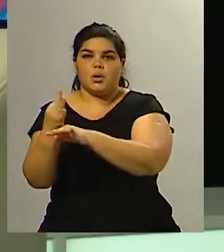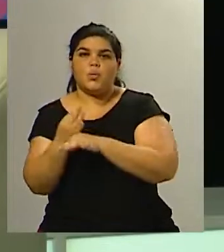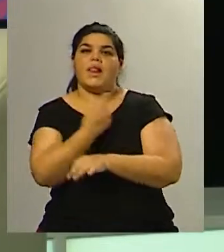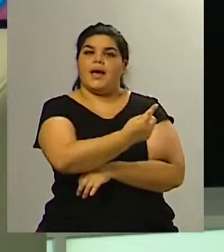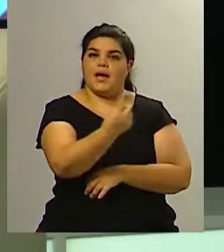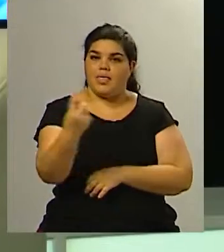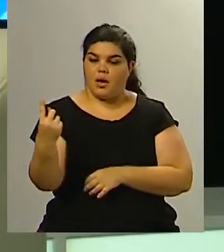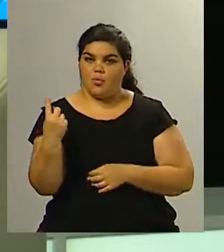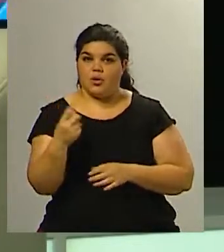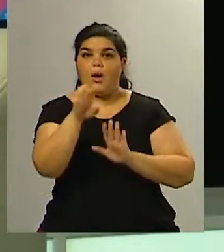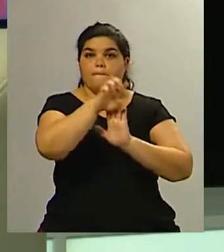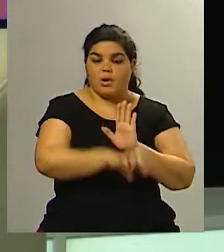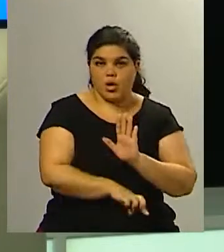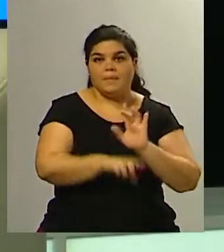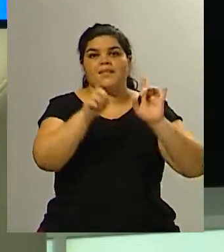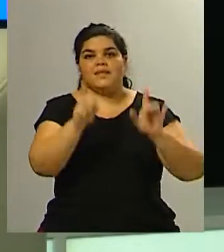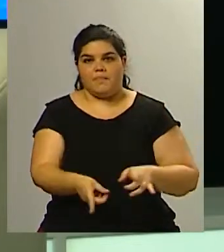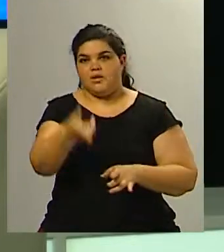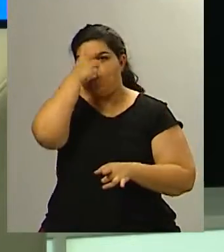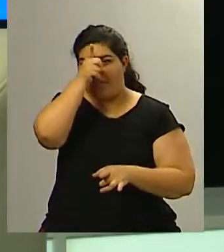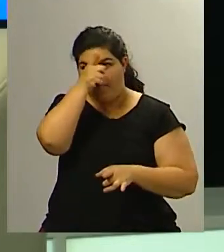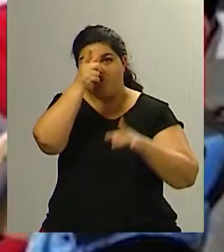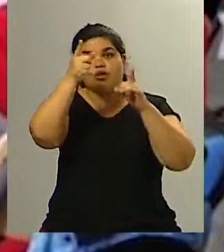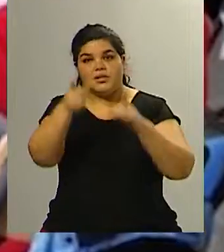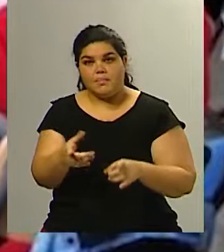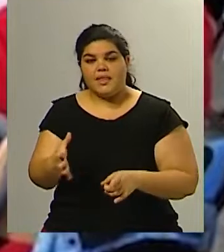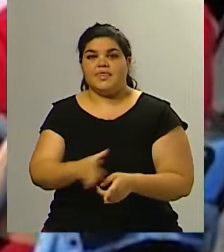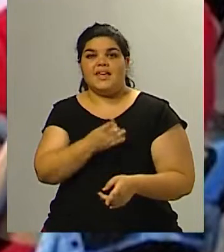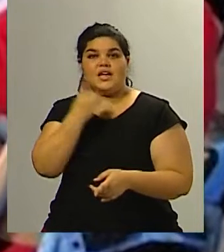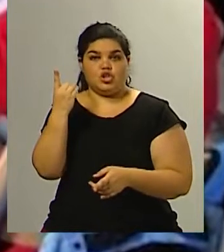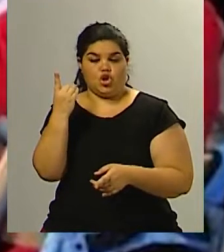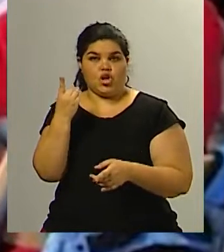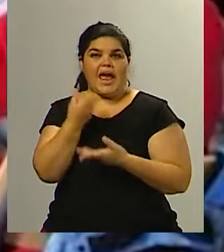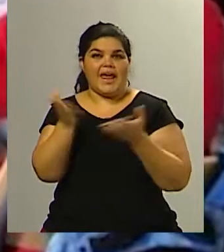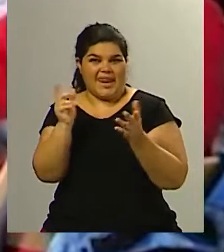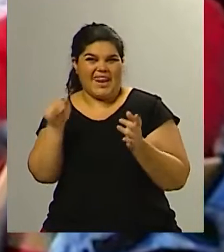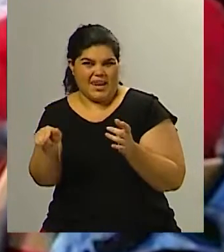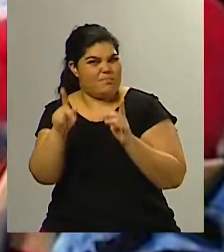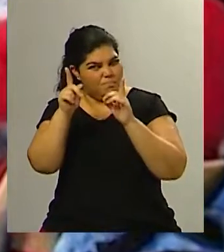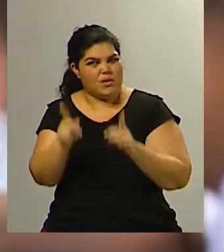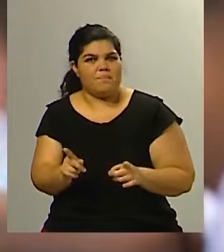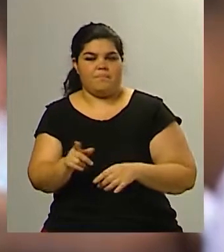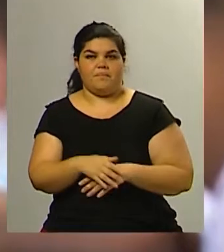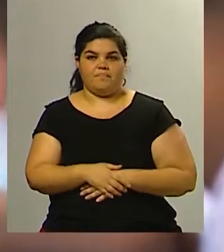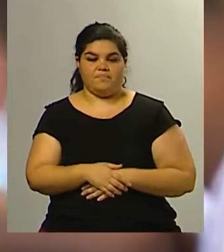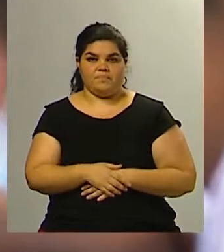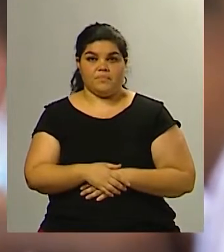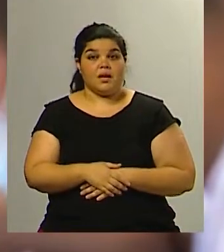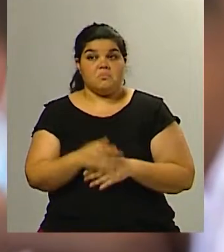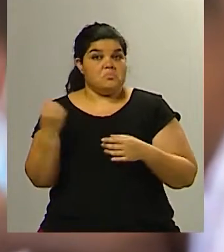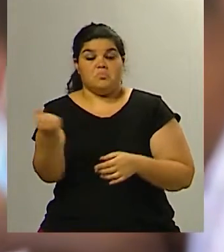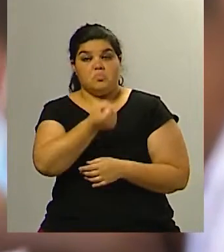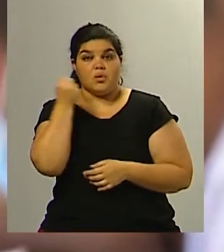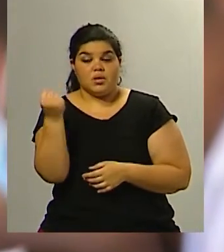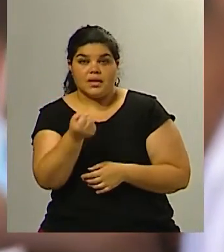los programas, para cada una de las supervisiones y también para las direcciones de línea, ¿no? La idea es esto, ¿no? Que cada una de esas informaciones que